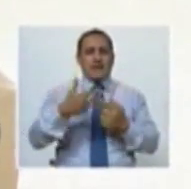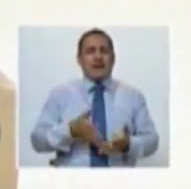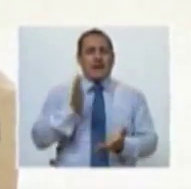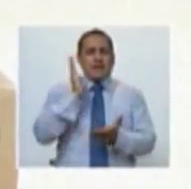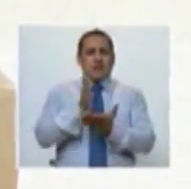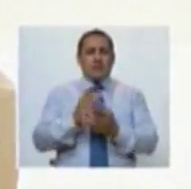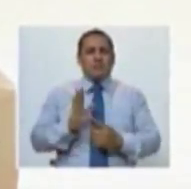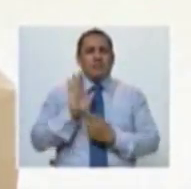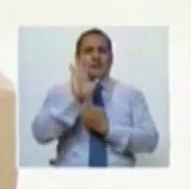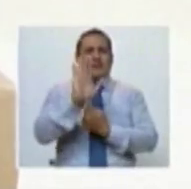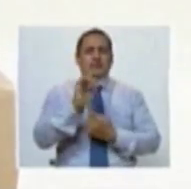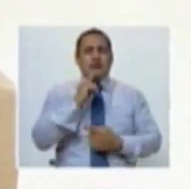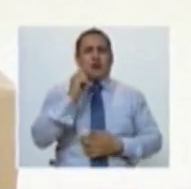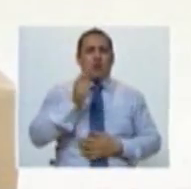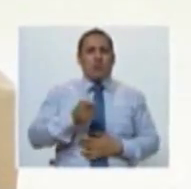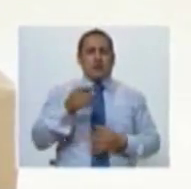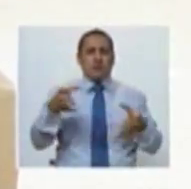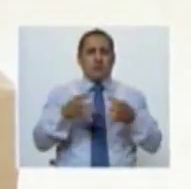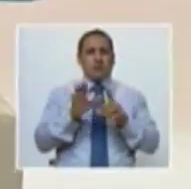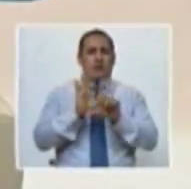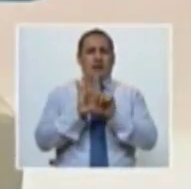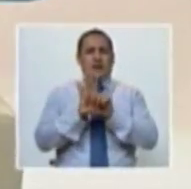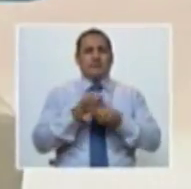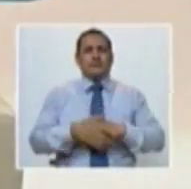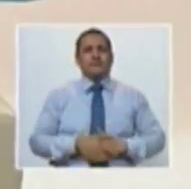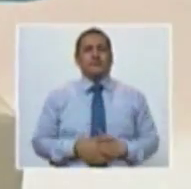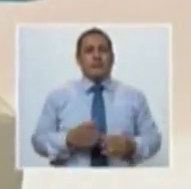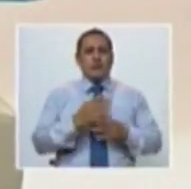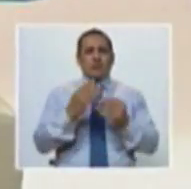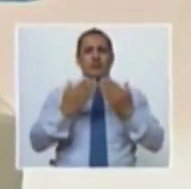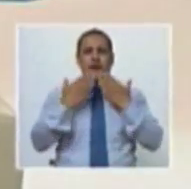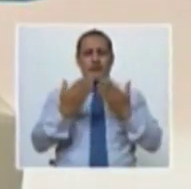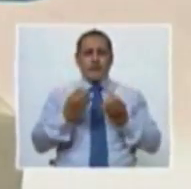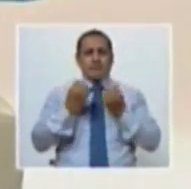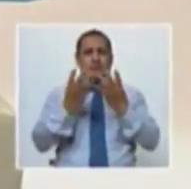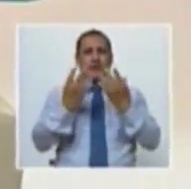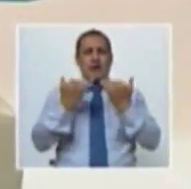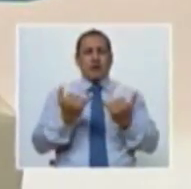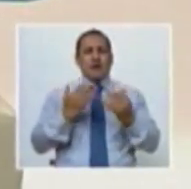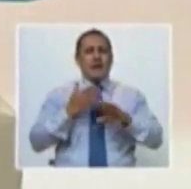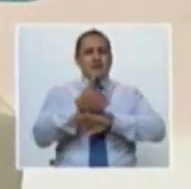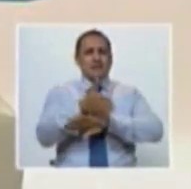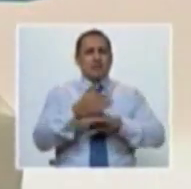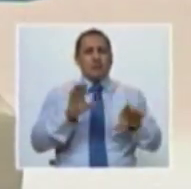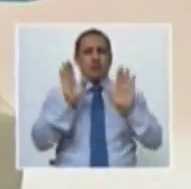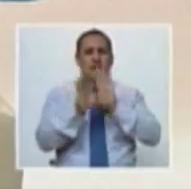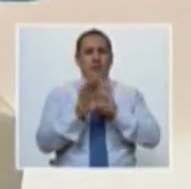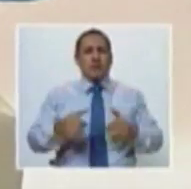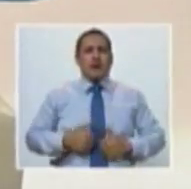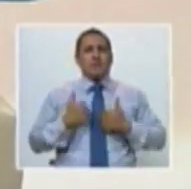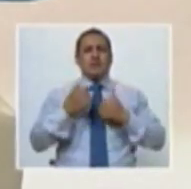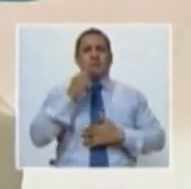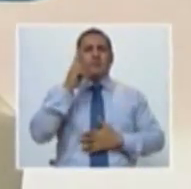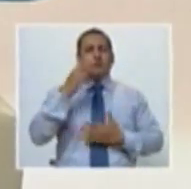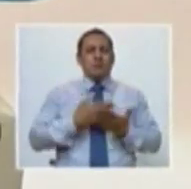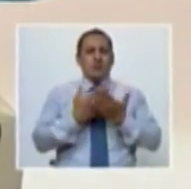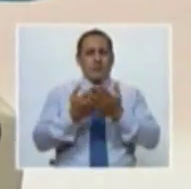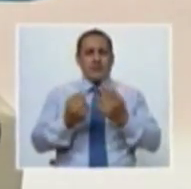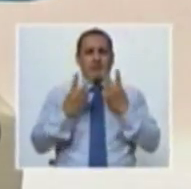tribunal expide sobre esta polémica ley. Muy bien, muchas gracias. Sí, de hecho, el acceso a la carrera pública magisterial